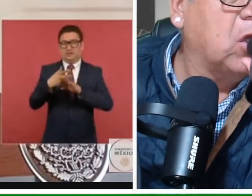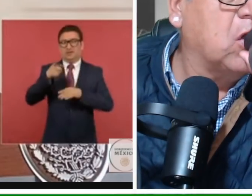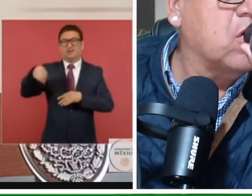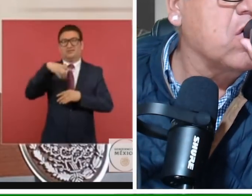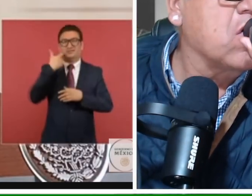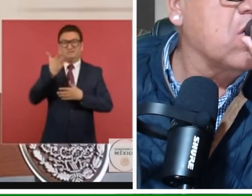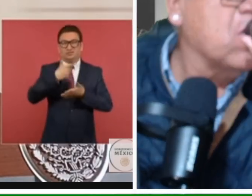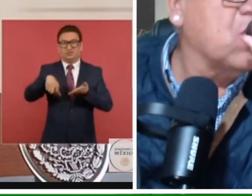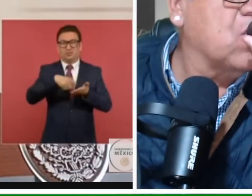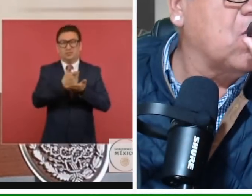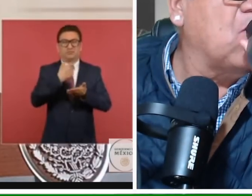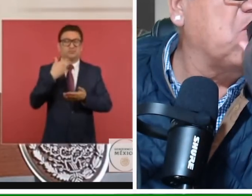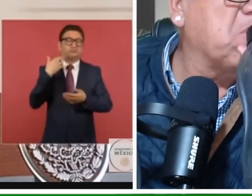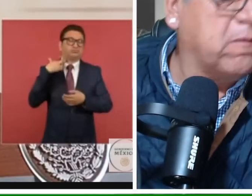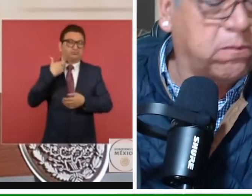robots